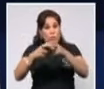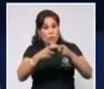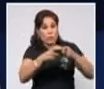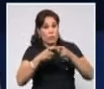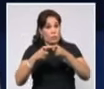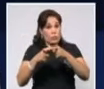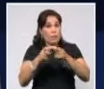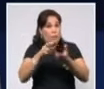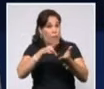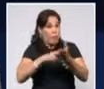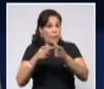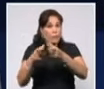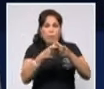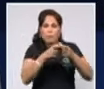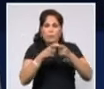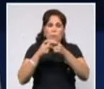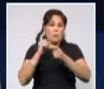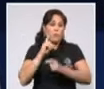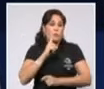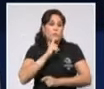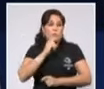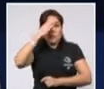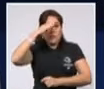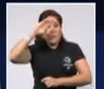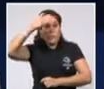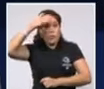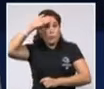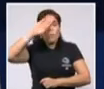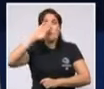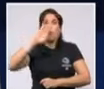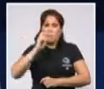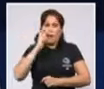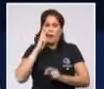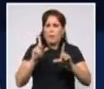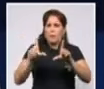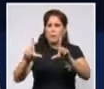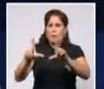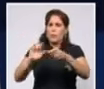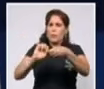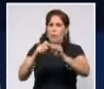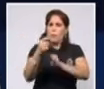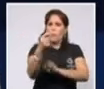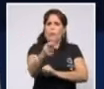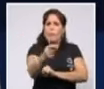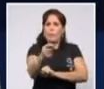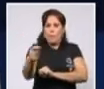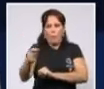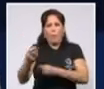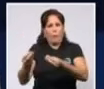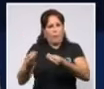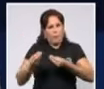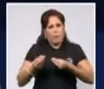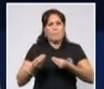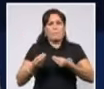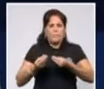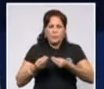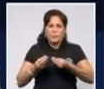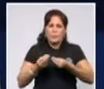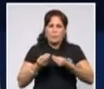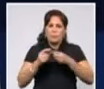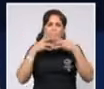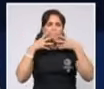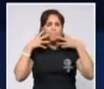de la Asociación Nacional de Sordos de Cuba, que además me llevaron un diploma de reconocimiento, lo cual